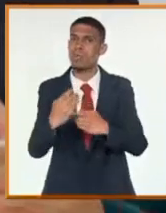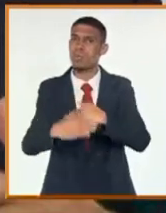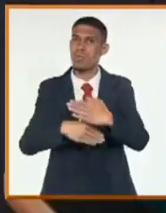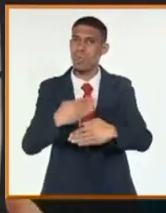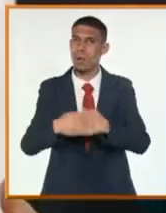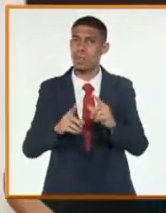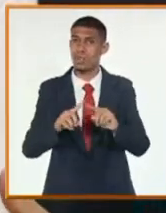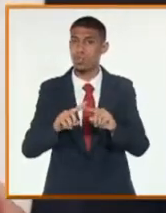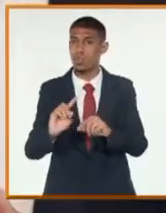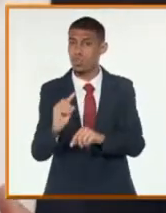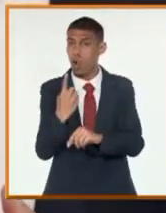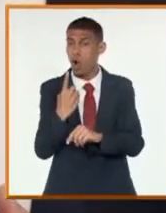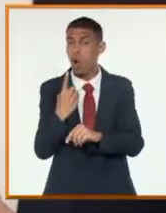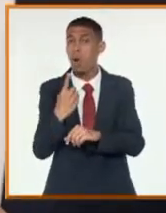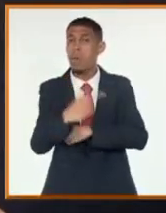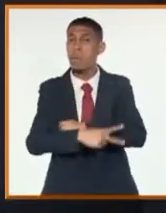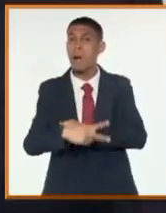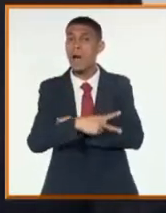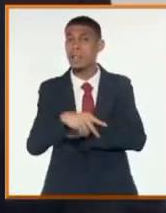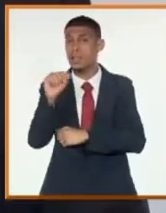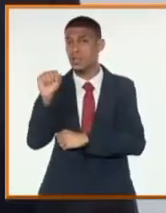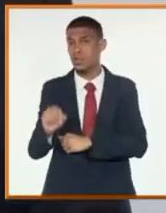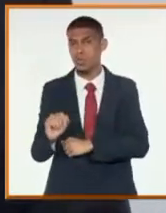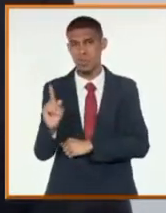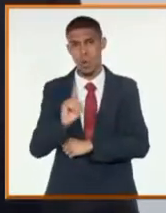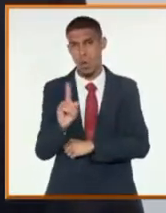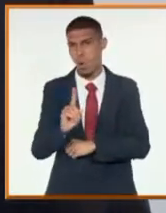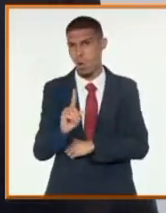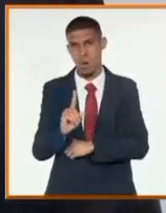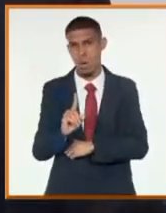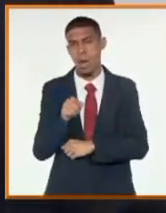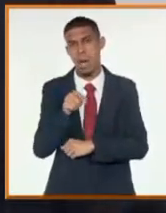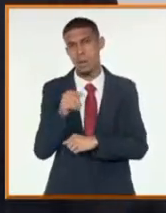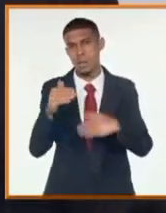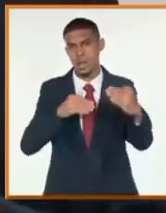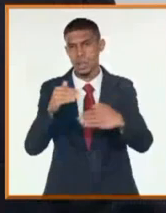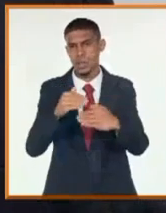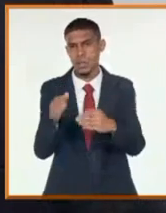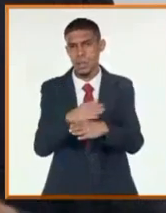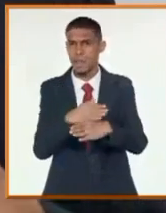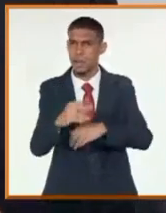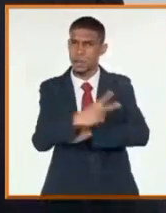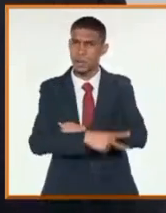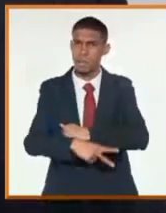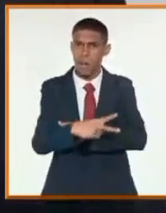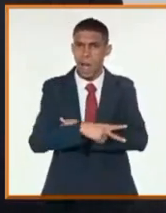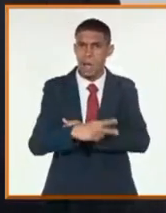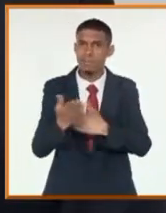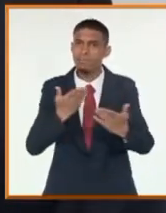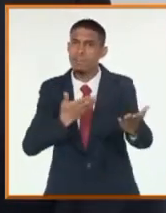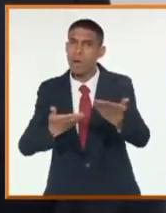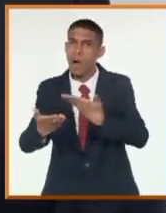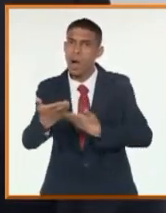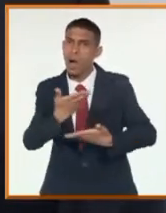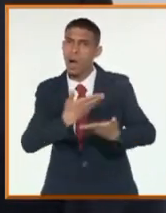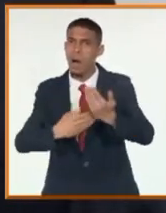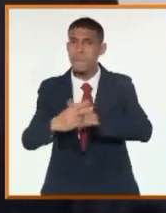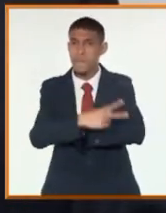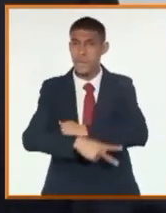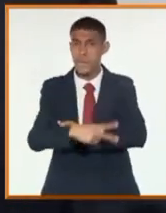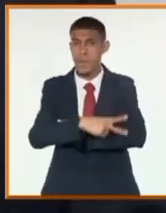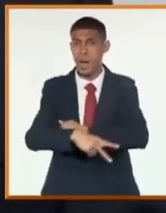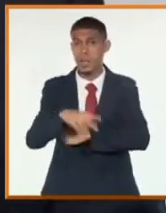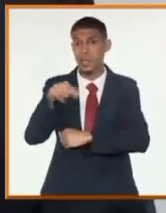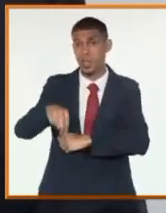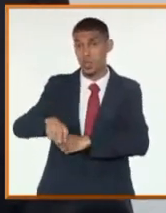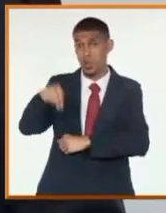del sur, llevan una participación con una responsabilidad compartida y diferenciada por parte también de los países del norte, sobre